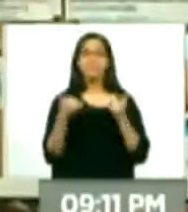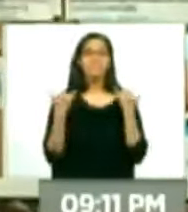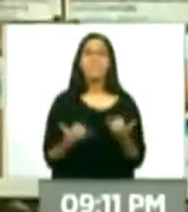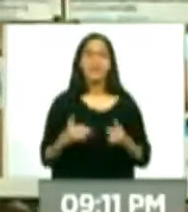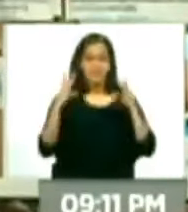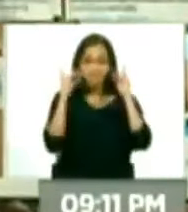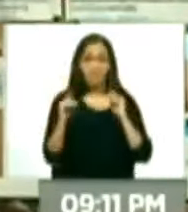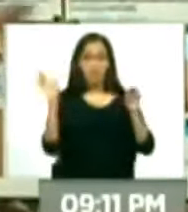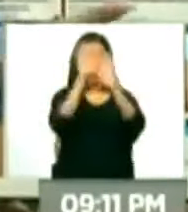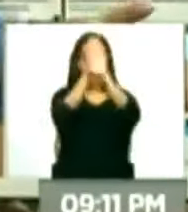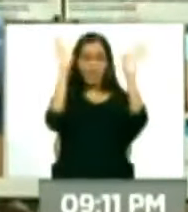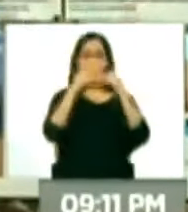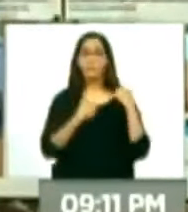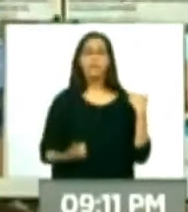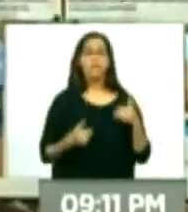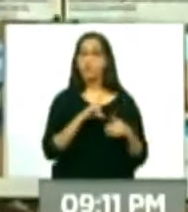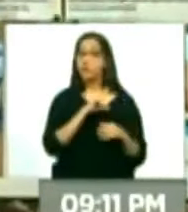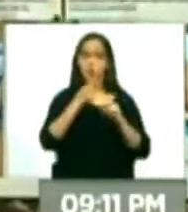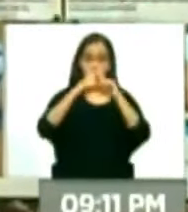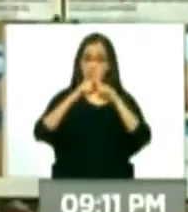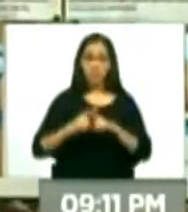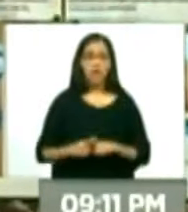Andrés era presidente y no contaron los votos.